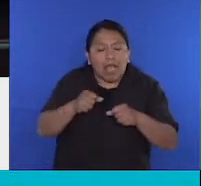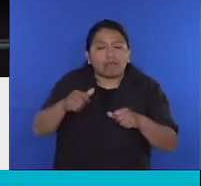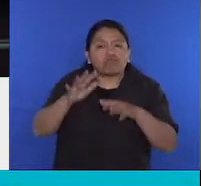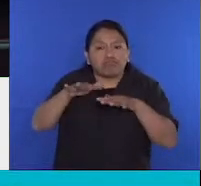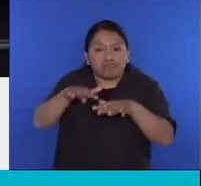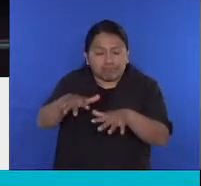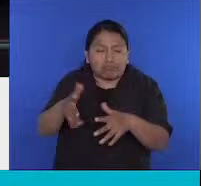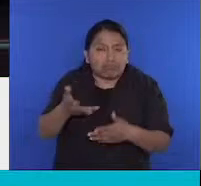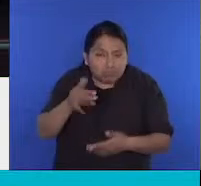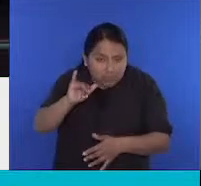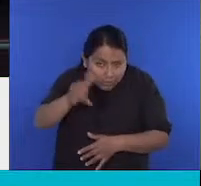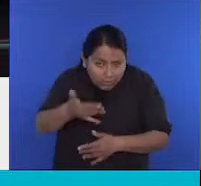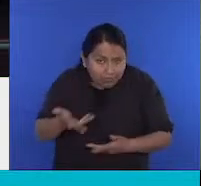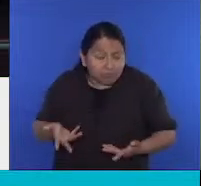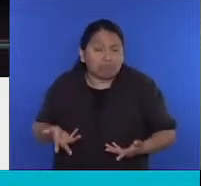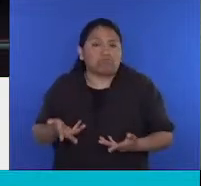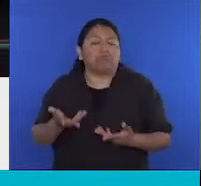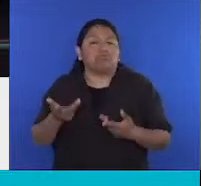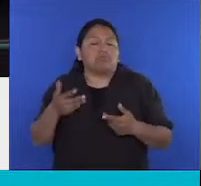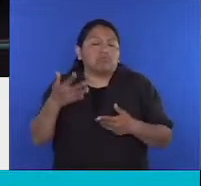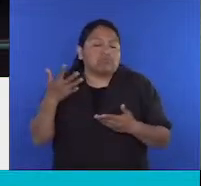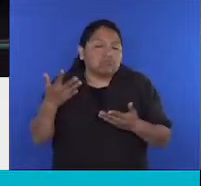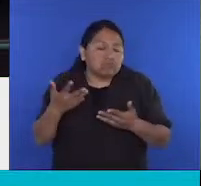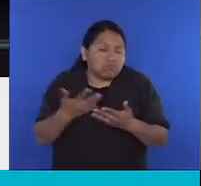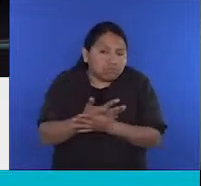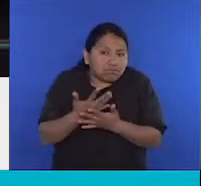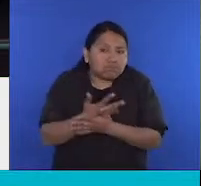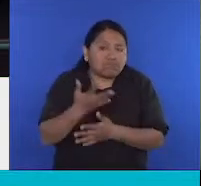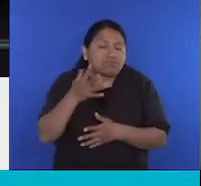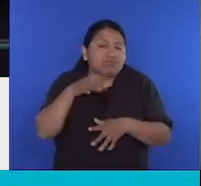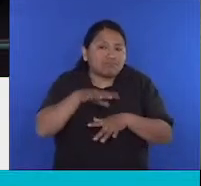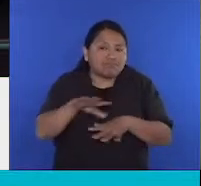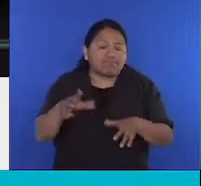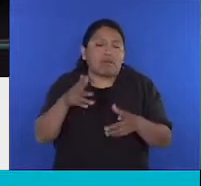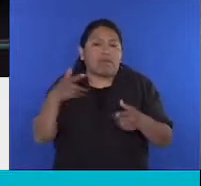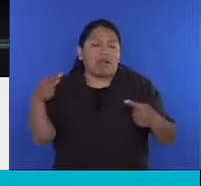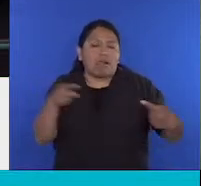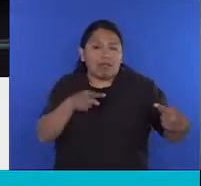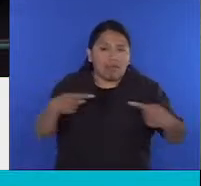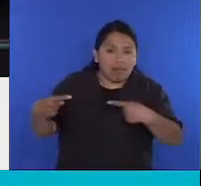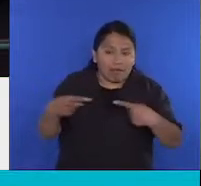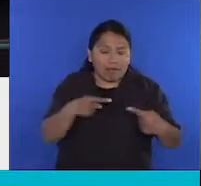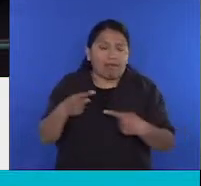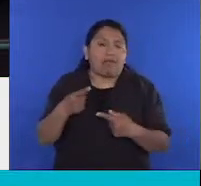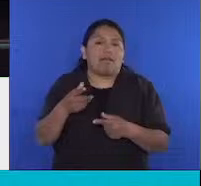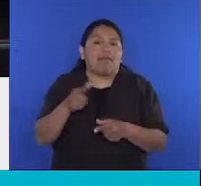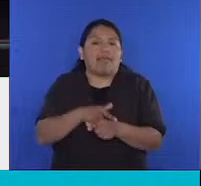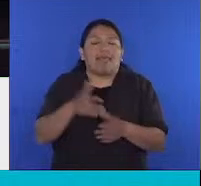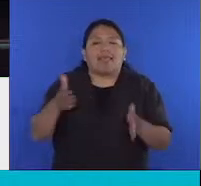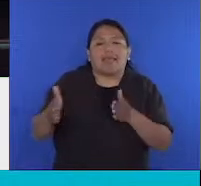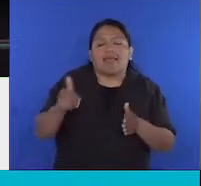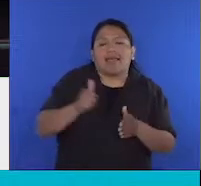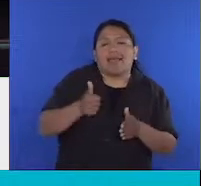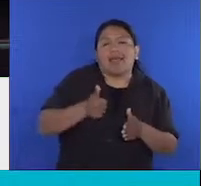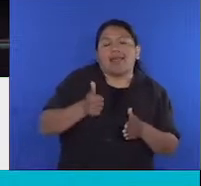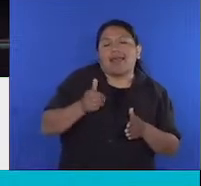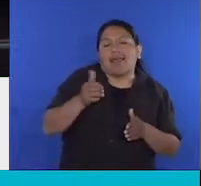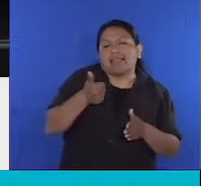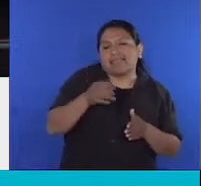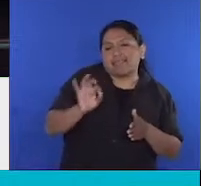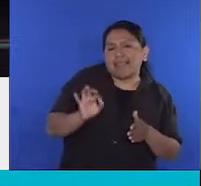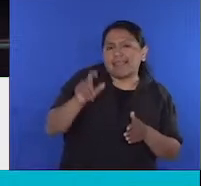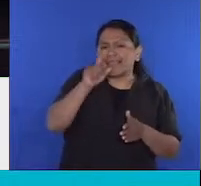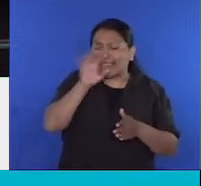mucha sangre en nuestro país con enfrentamientos tremendos durante la década del 60 y del 70. La dictadura militar, vaya si tenemos